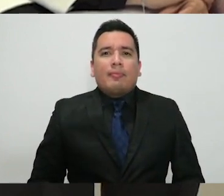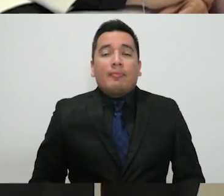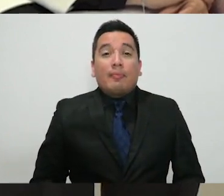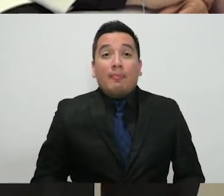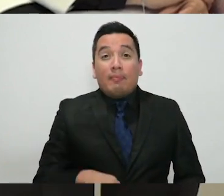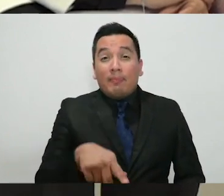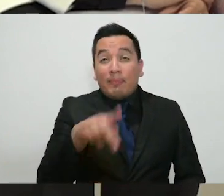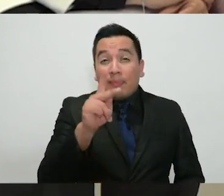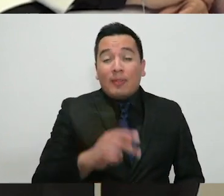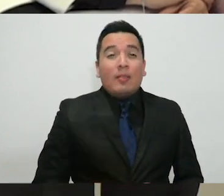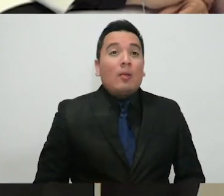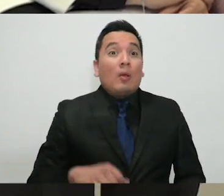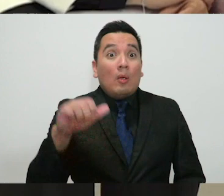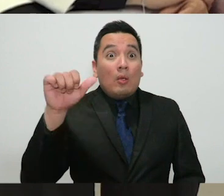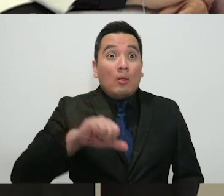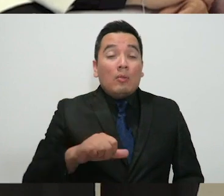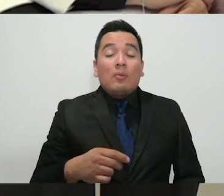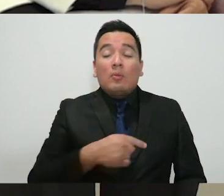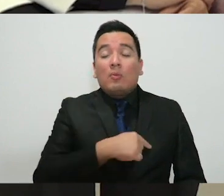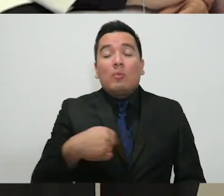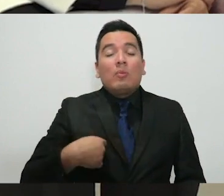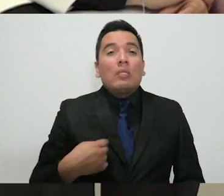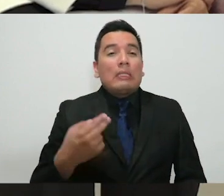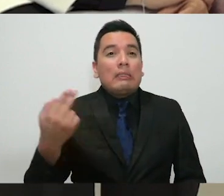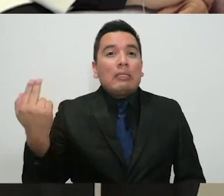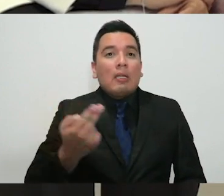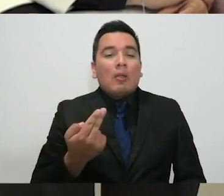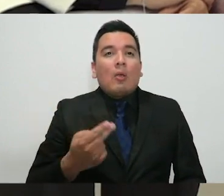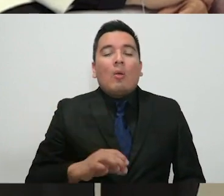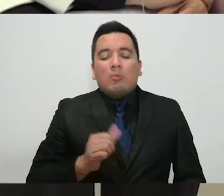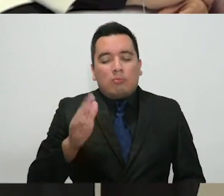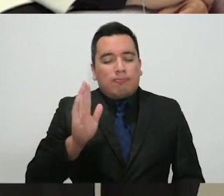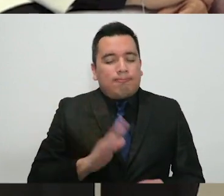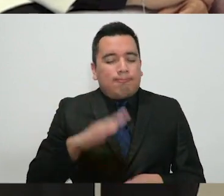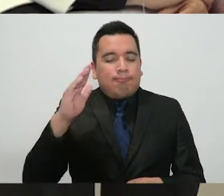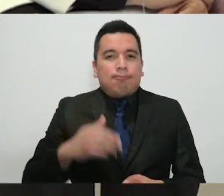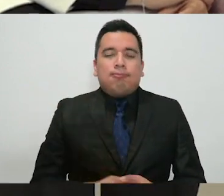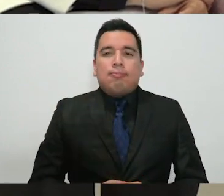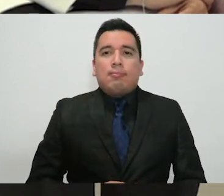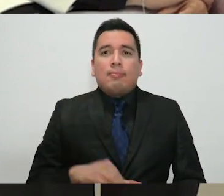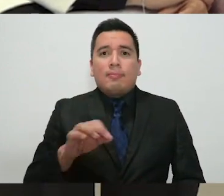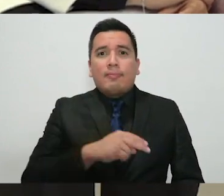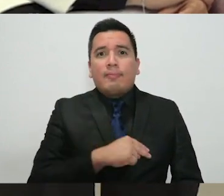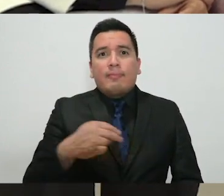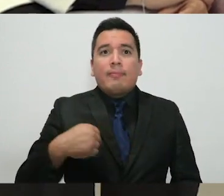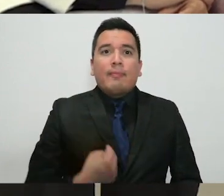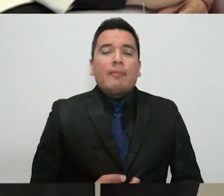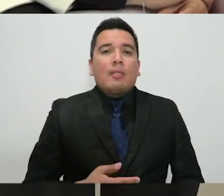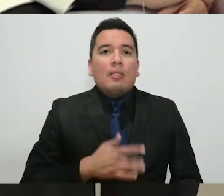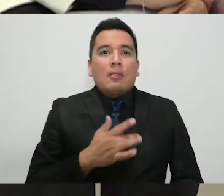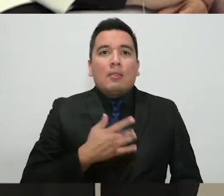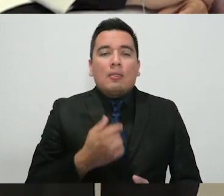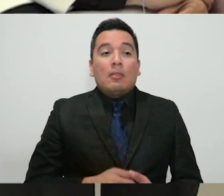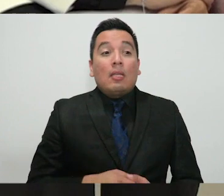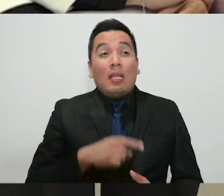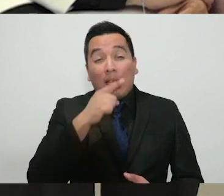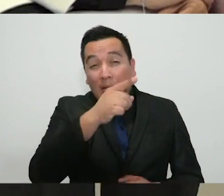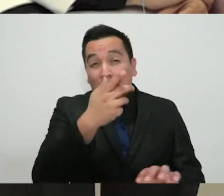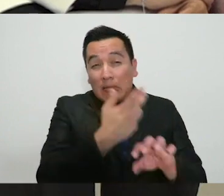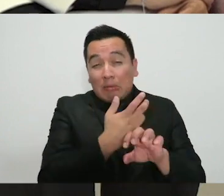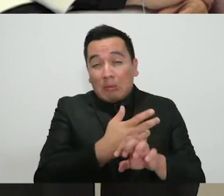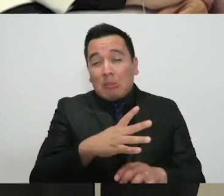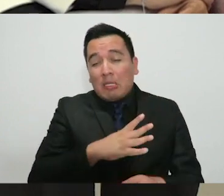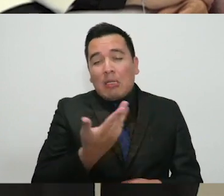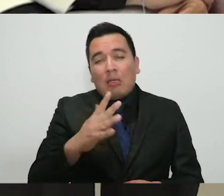extranjero, pero hoy en día necesitamos dar un paso más allá. Si nosotros advertimos, solamente en Estados